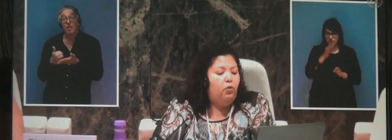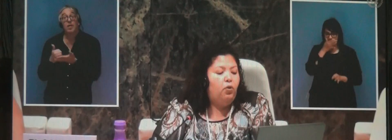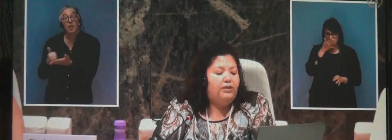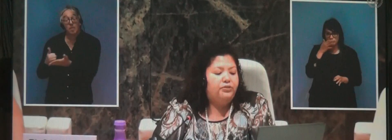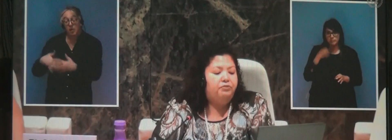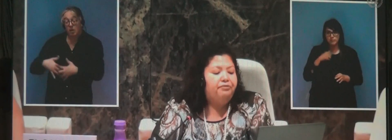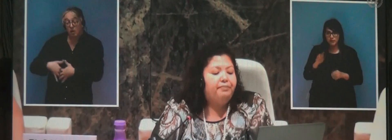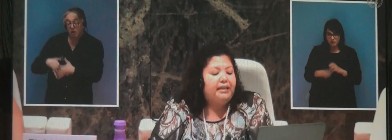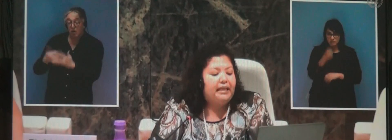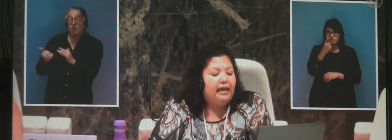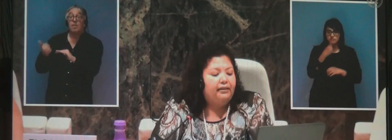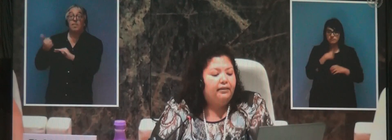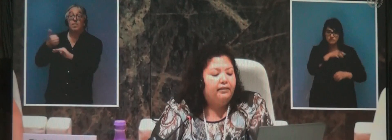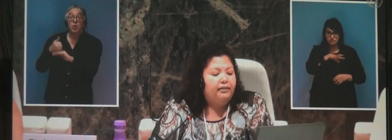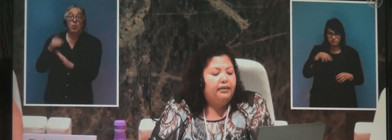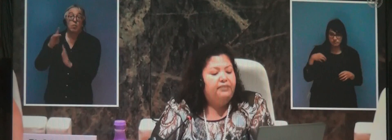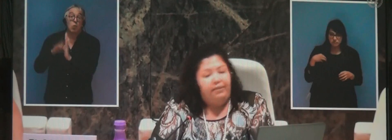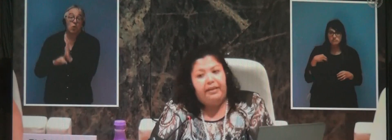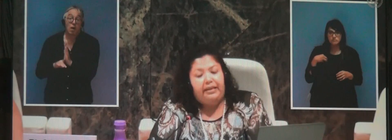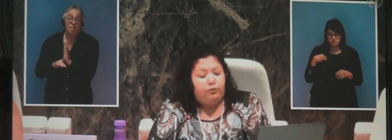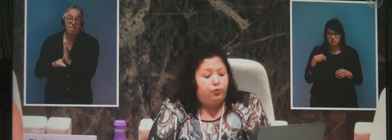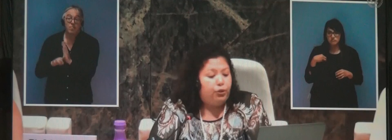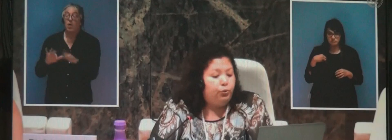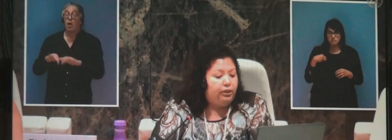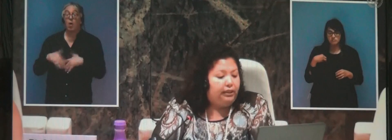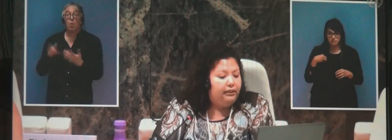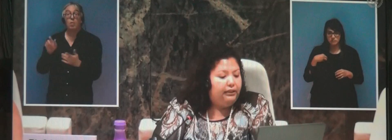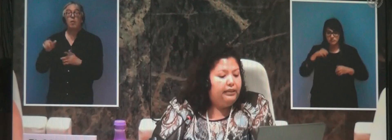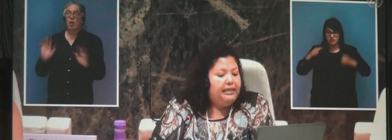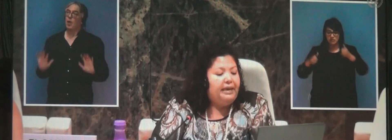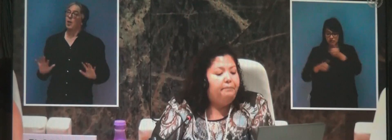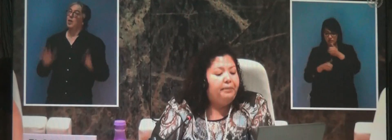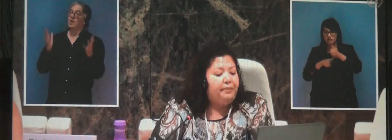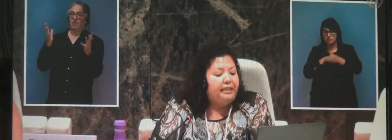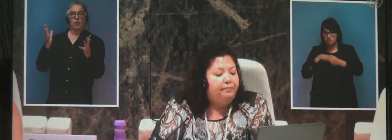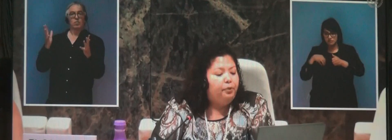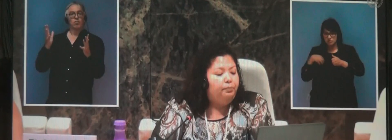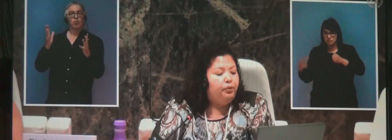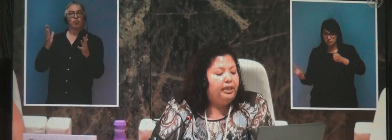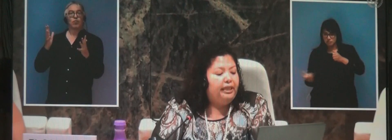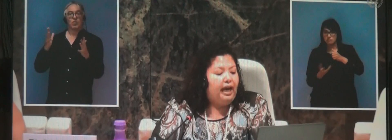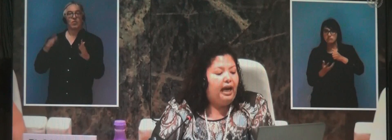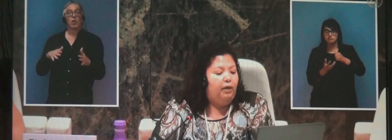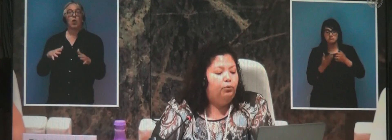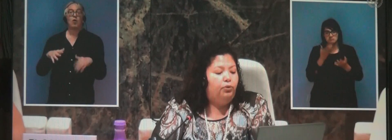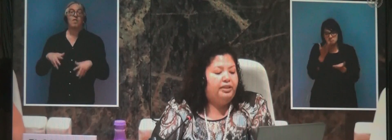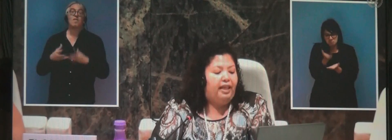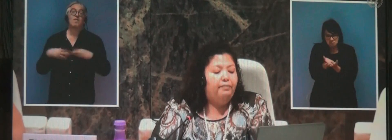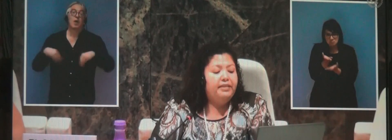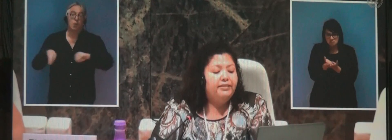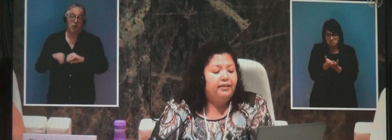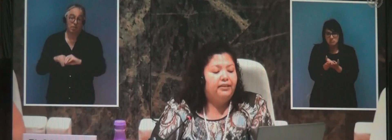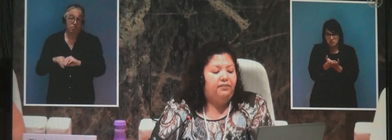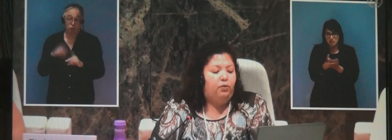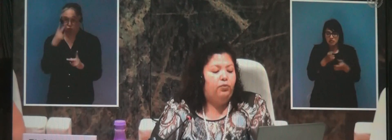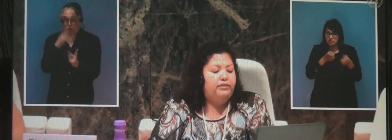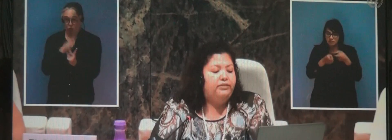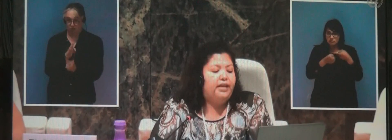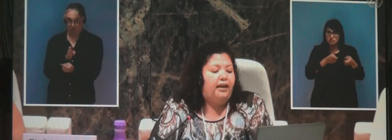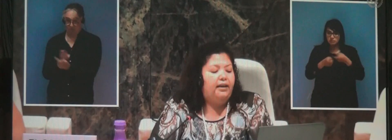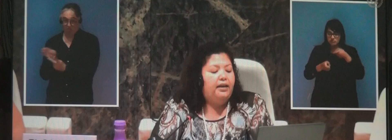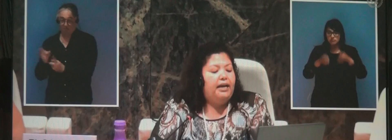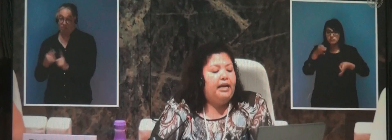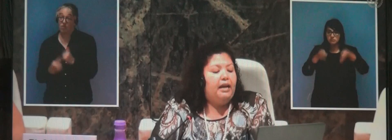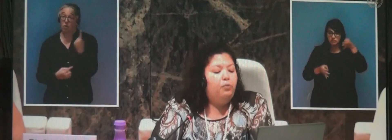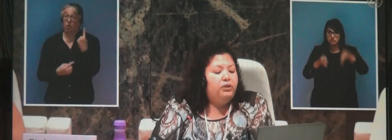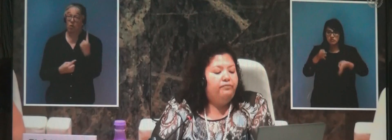la colocación familiar y familia sustituta, que permite proponer a la autoridad administrativa o